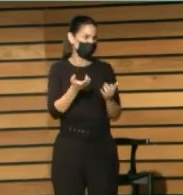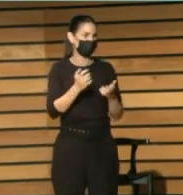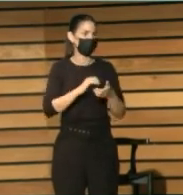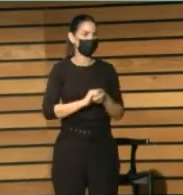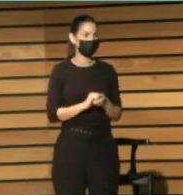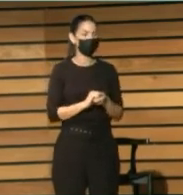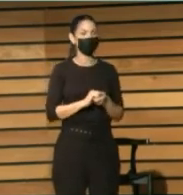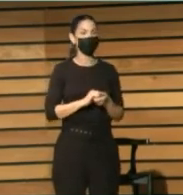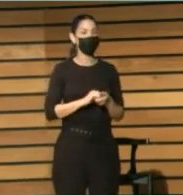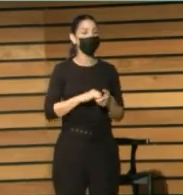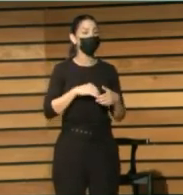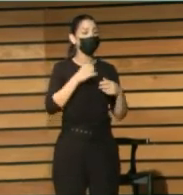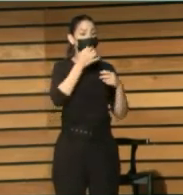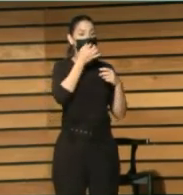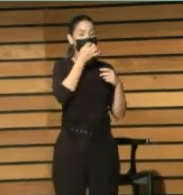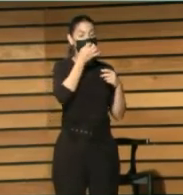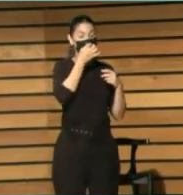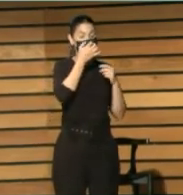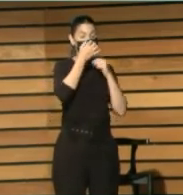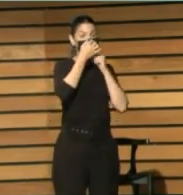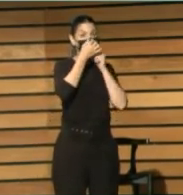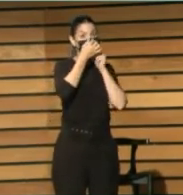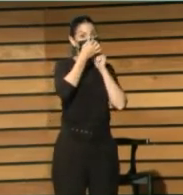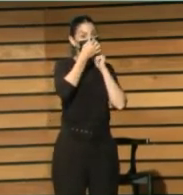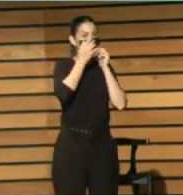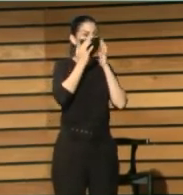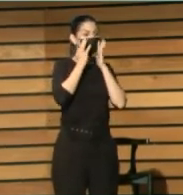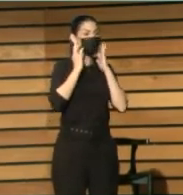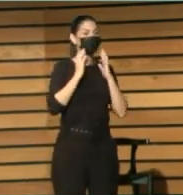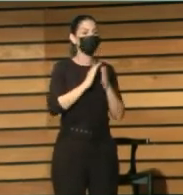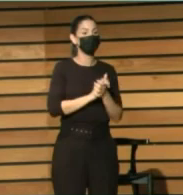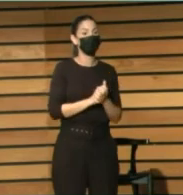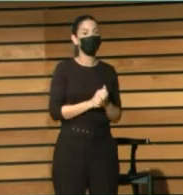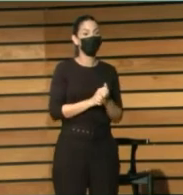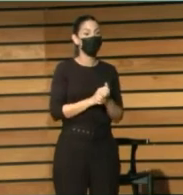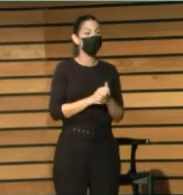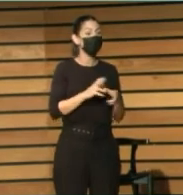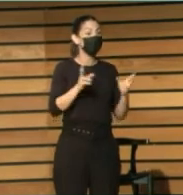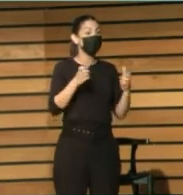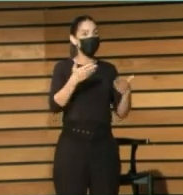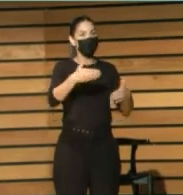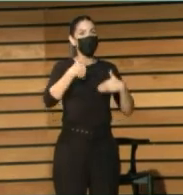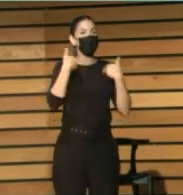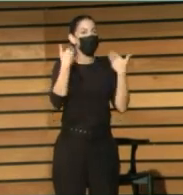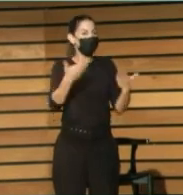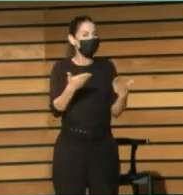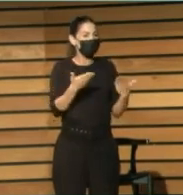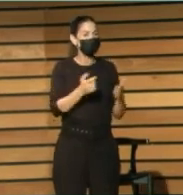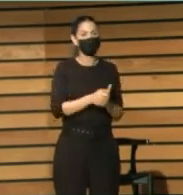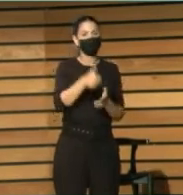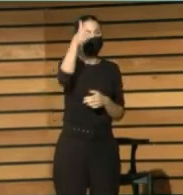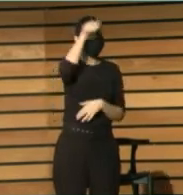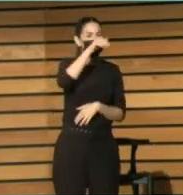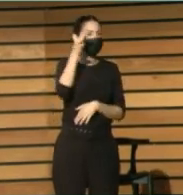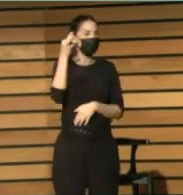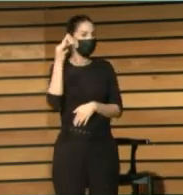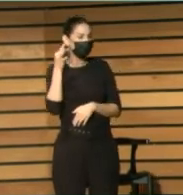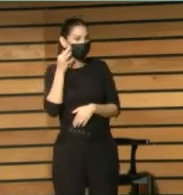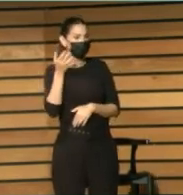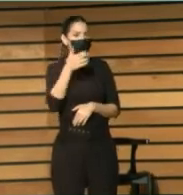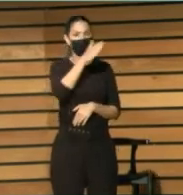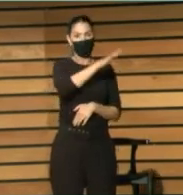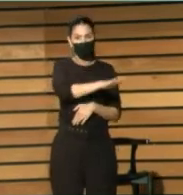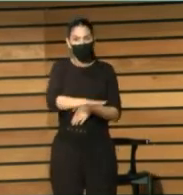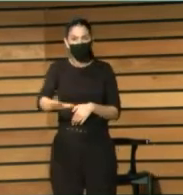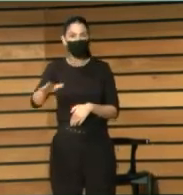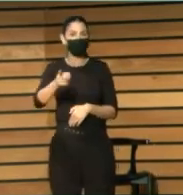sueños, y amigos y novias, y es un regalo que los hombres y las mujeres y los niños y las niñas